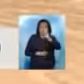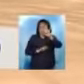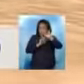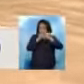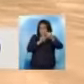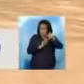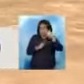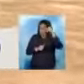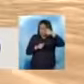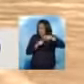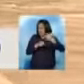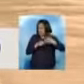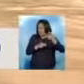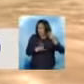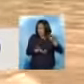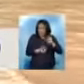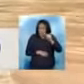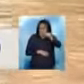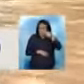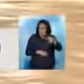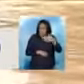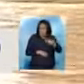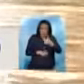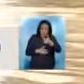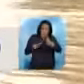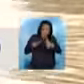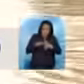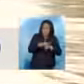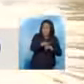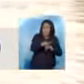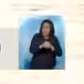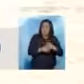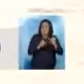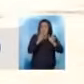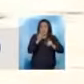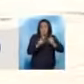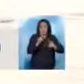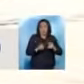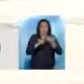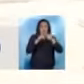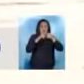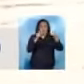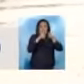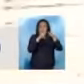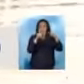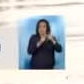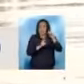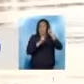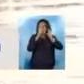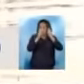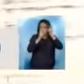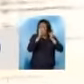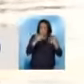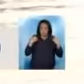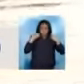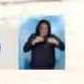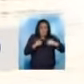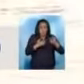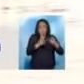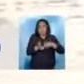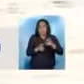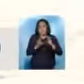no recuerdo el nombre ahorita, está completamente inundada. La gente ha tenido que salir por las ventanas del hotel. Turistas con mochilas, con maletas,